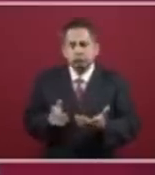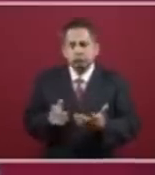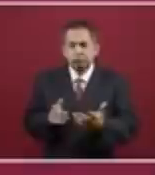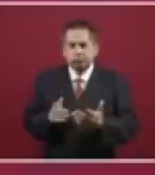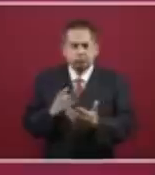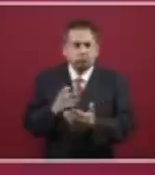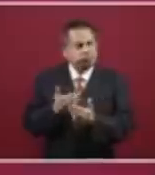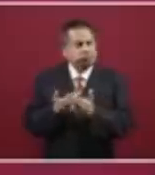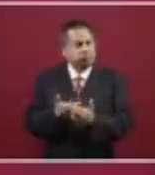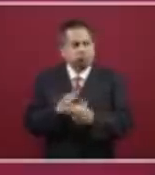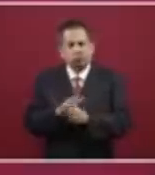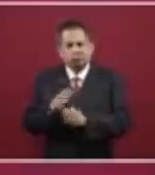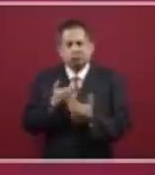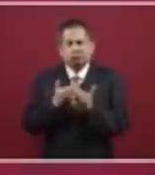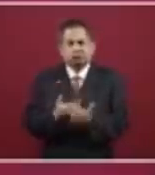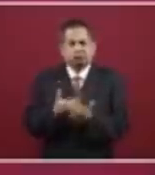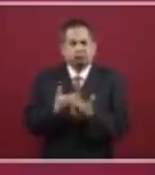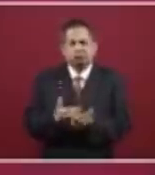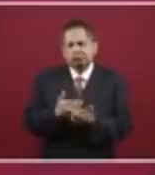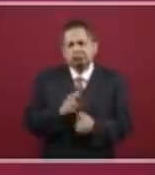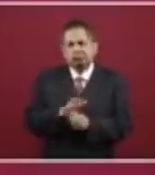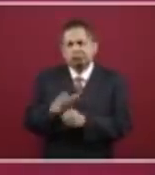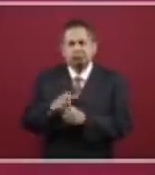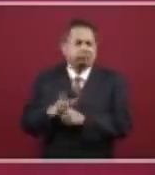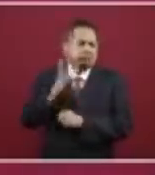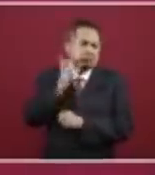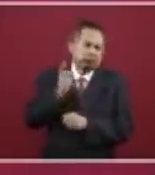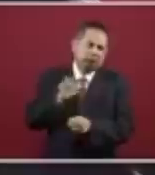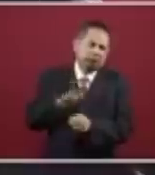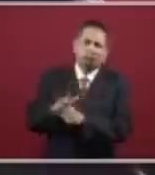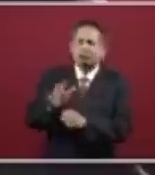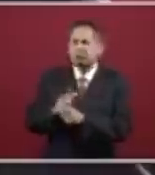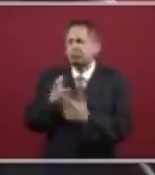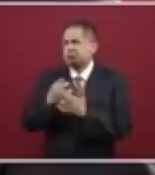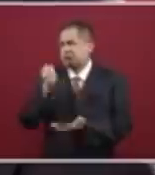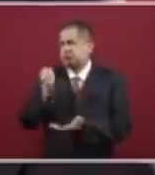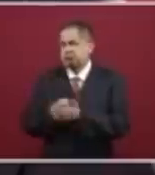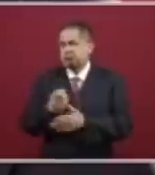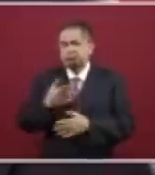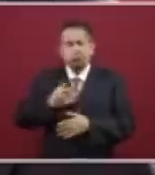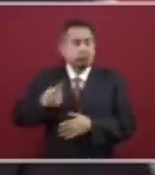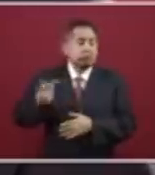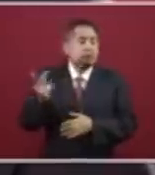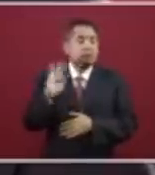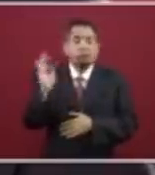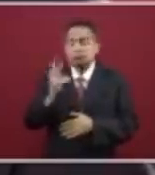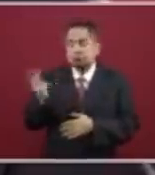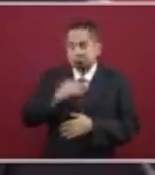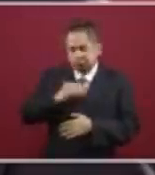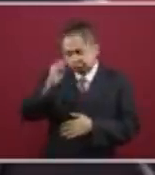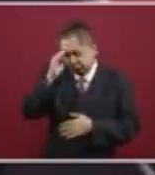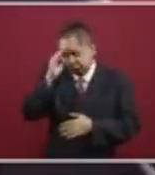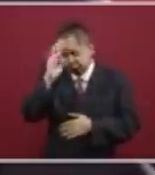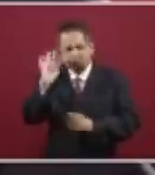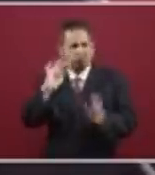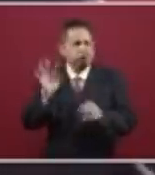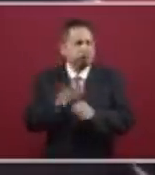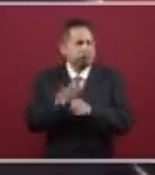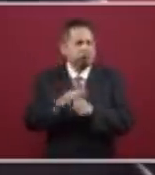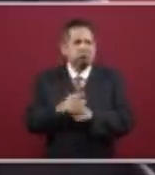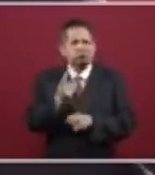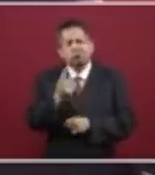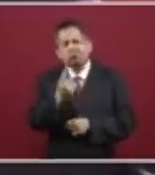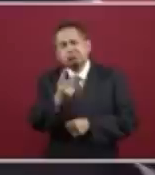margen suficiente en la Cámara de Diputados. A lo mejor pensaron, pues uno o dos